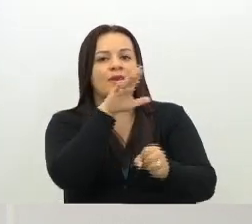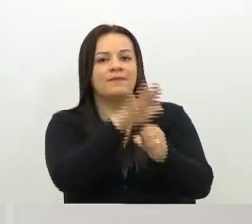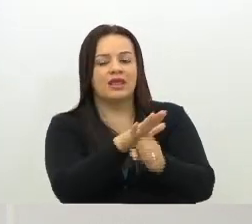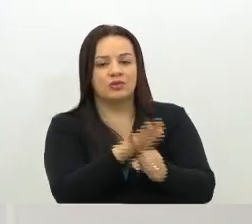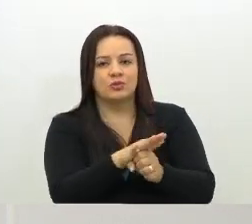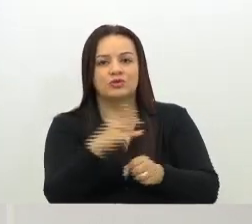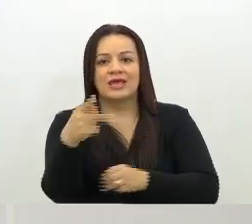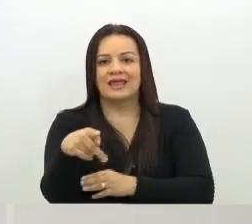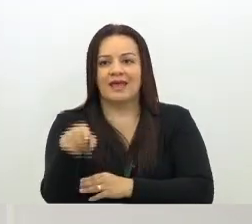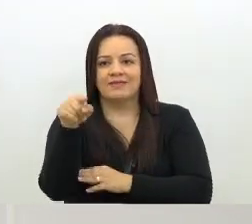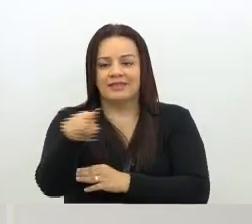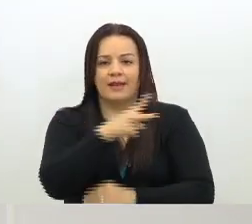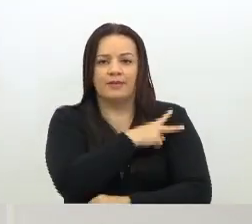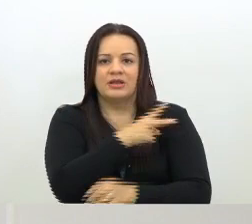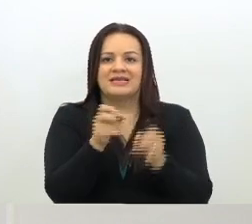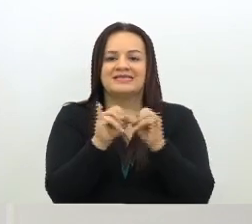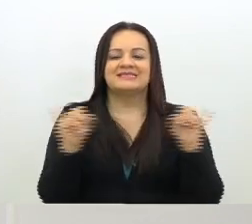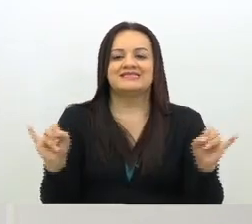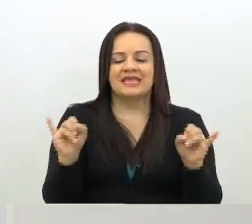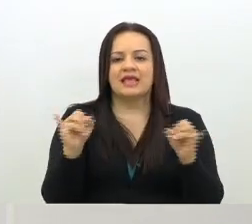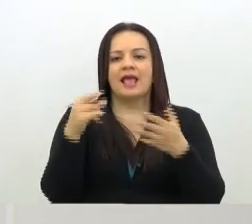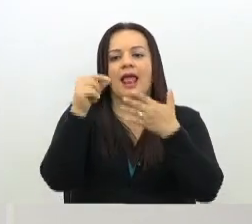patrono, sin calificar incumplimientos graves.